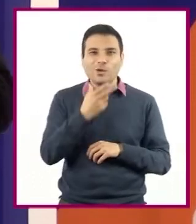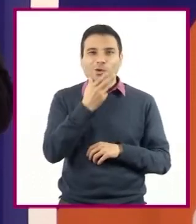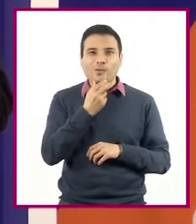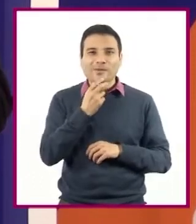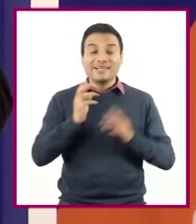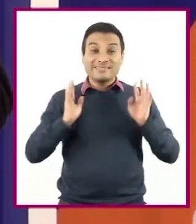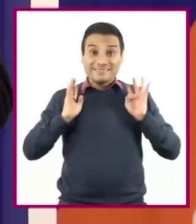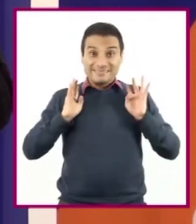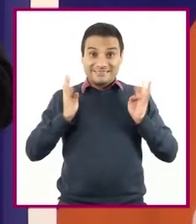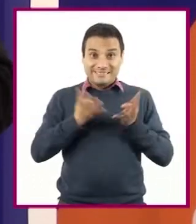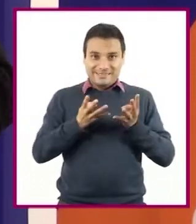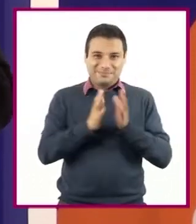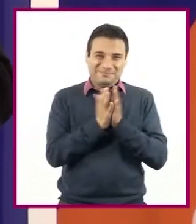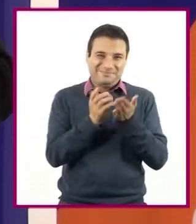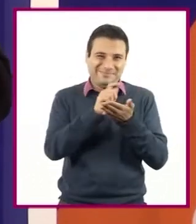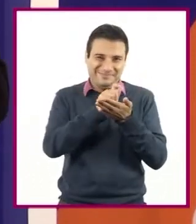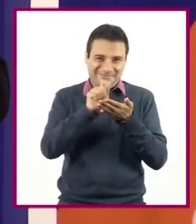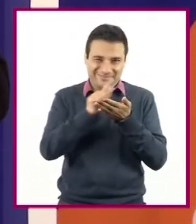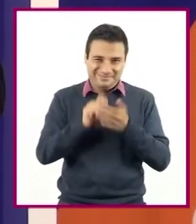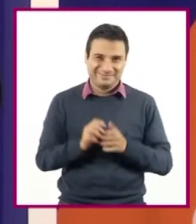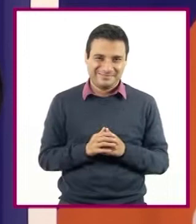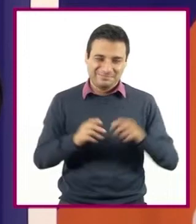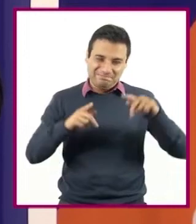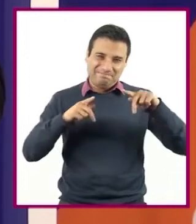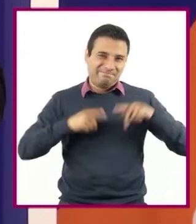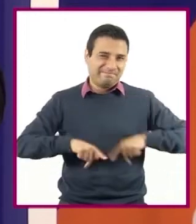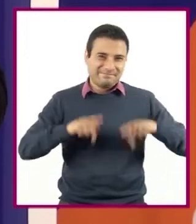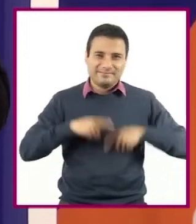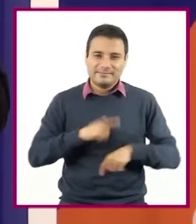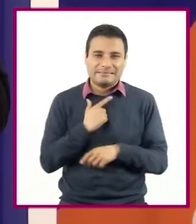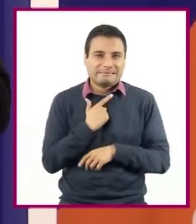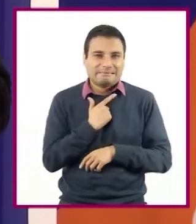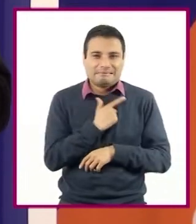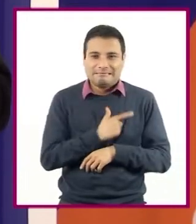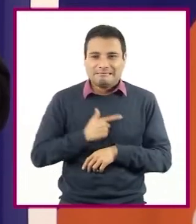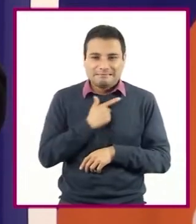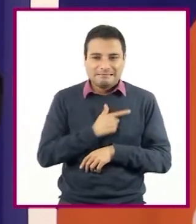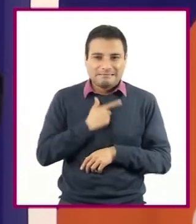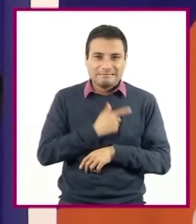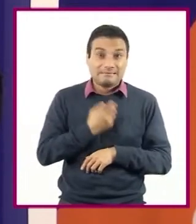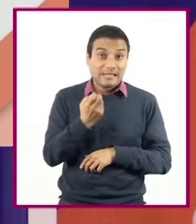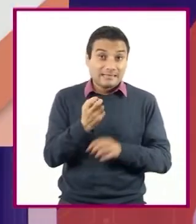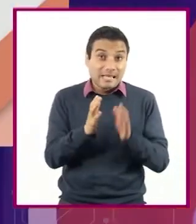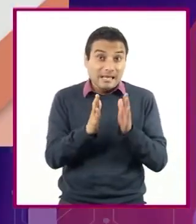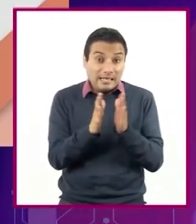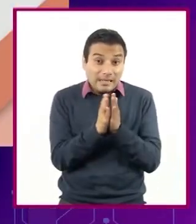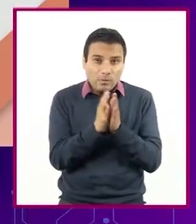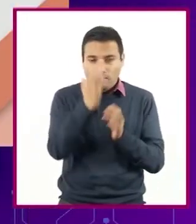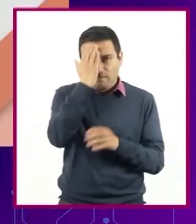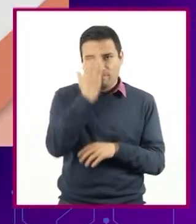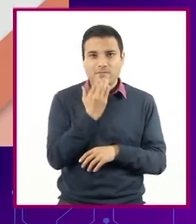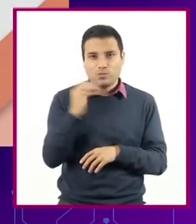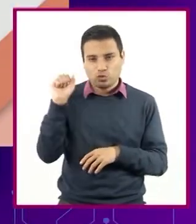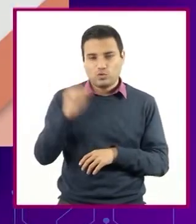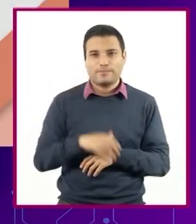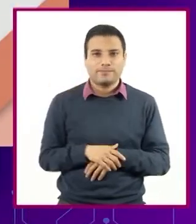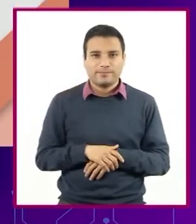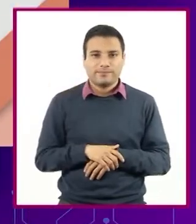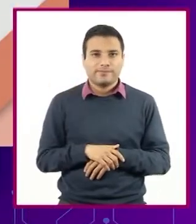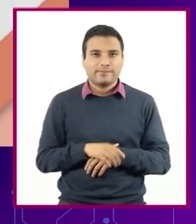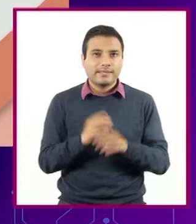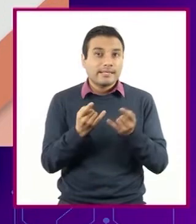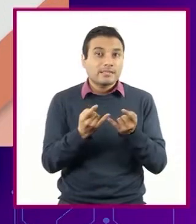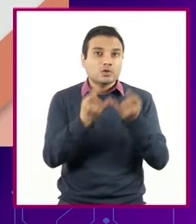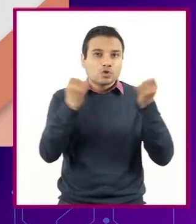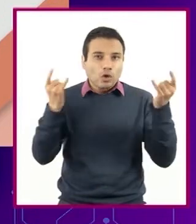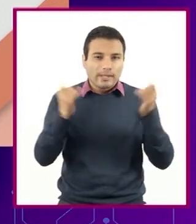ha traspasado las generaciones y se ha convertido en una obra maestra de la literatura occidental. La historia transcurrida en